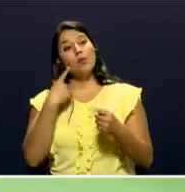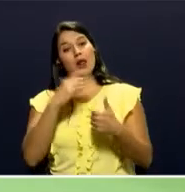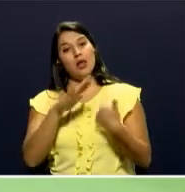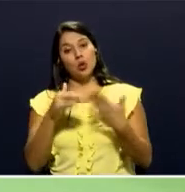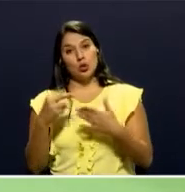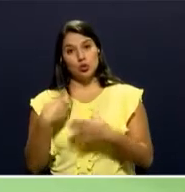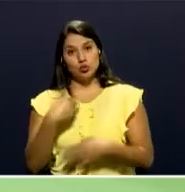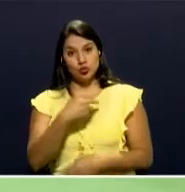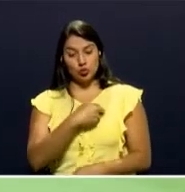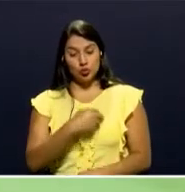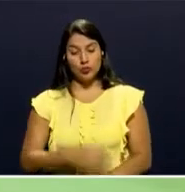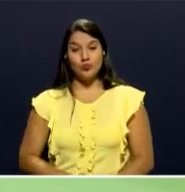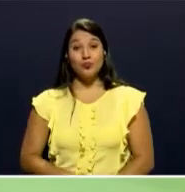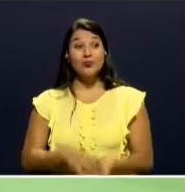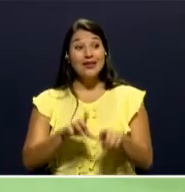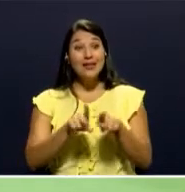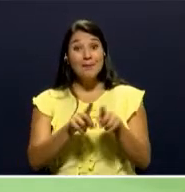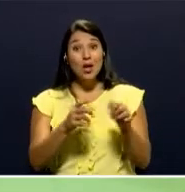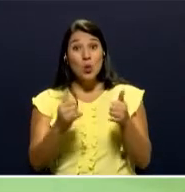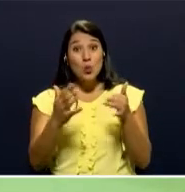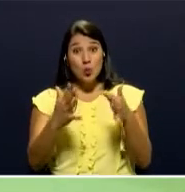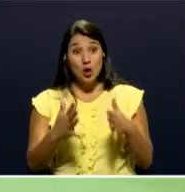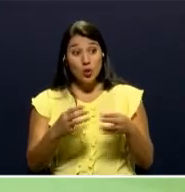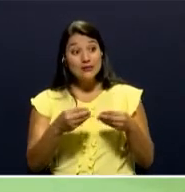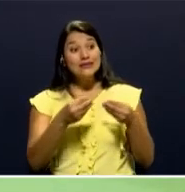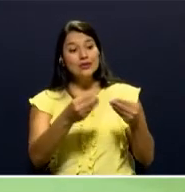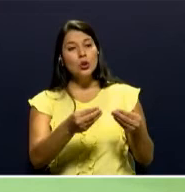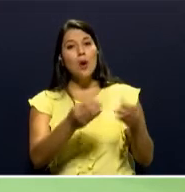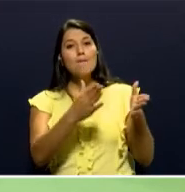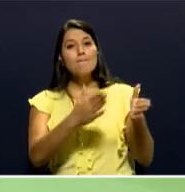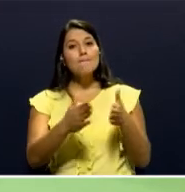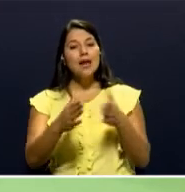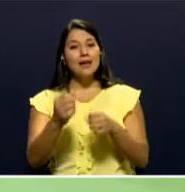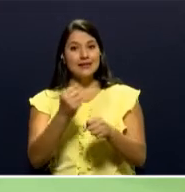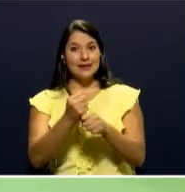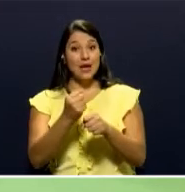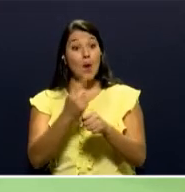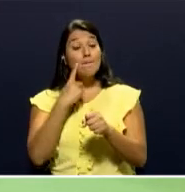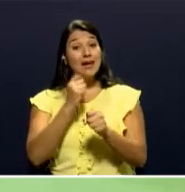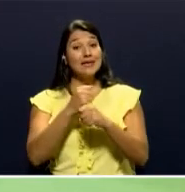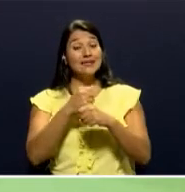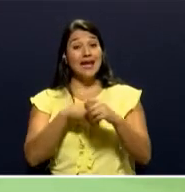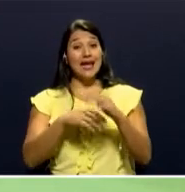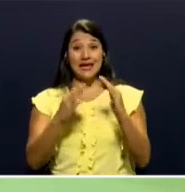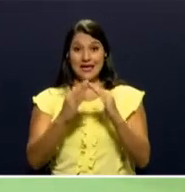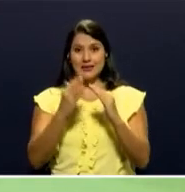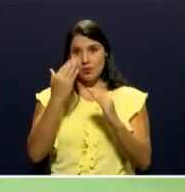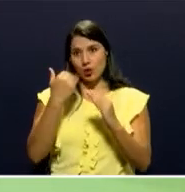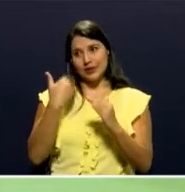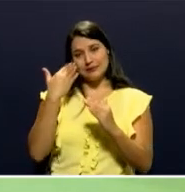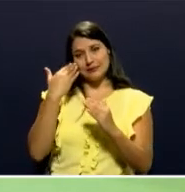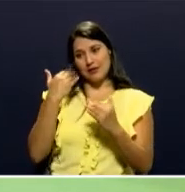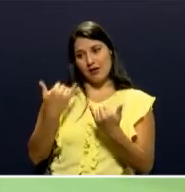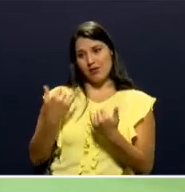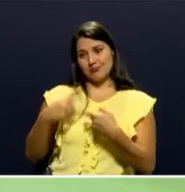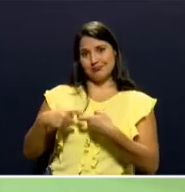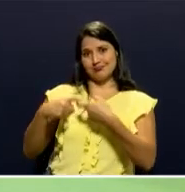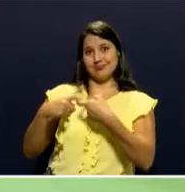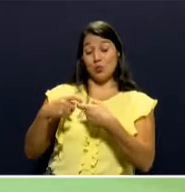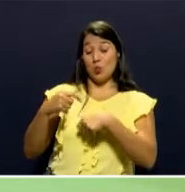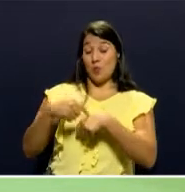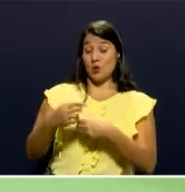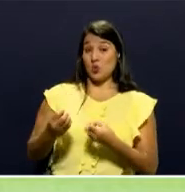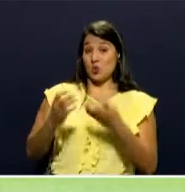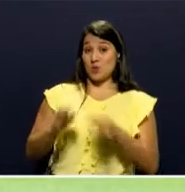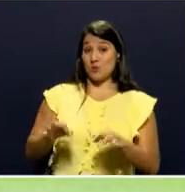además los jugadores manifestaron que se les envió un plan de trabajo para desarrollar en sus casas pues saben que la suspensión llega en un momento crucial del torneo